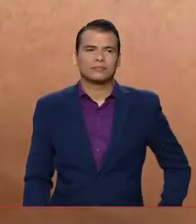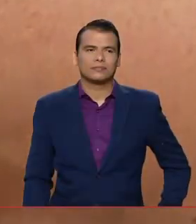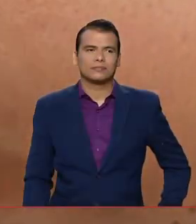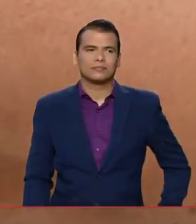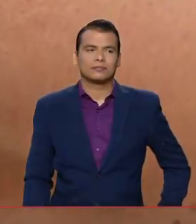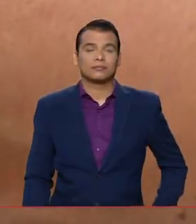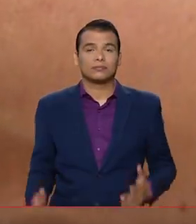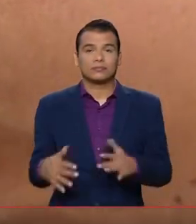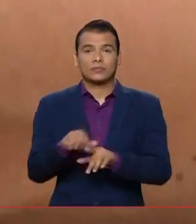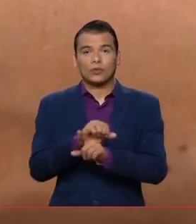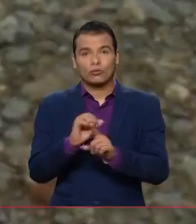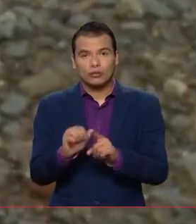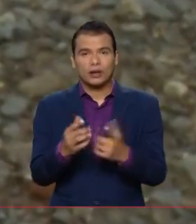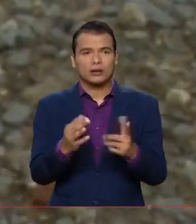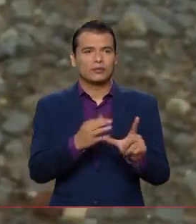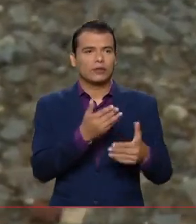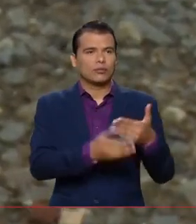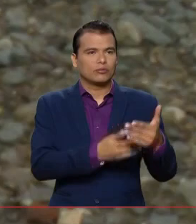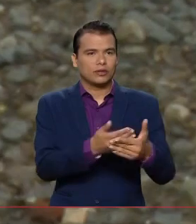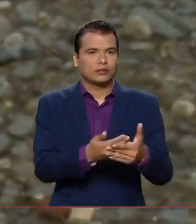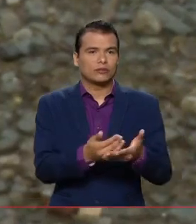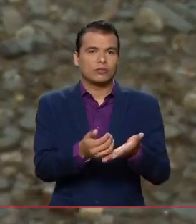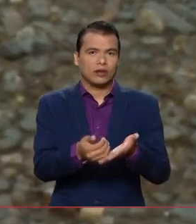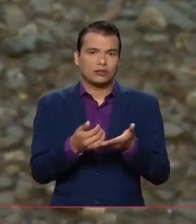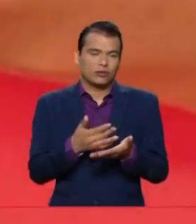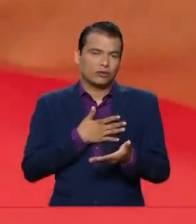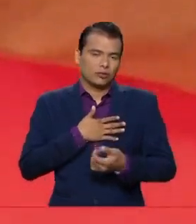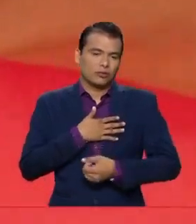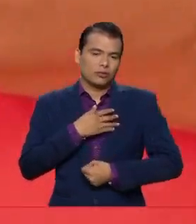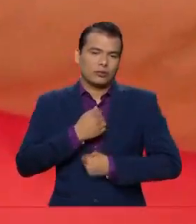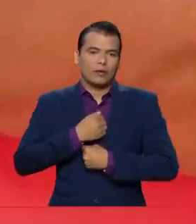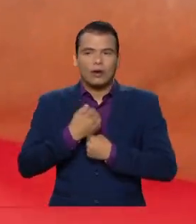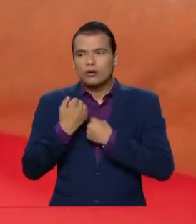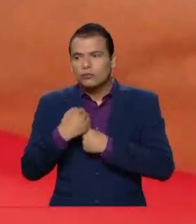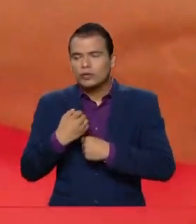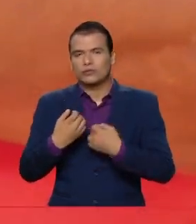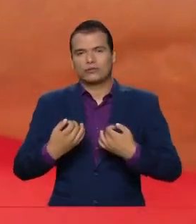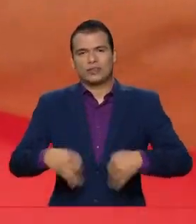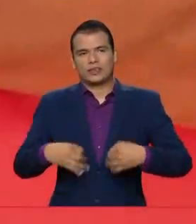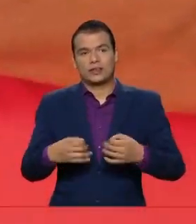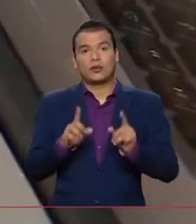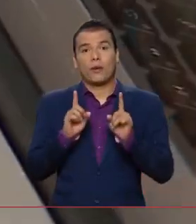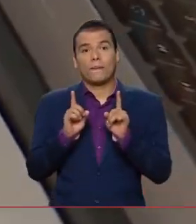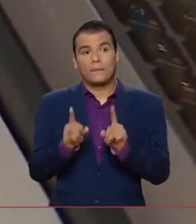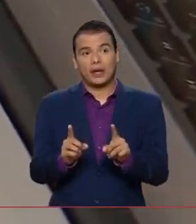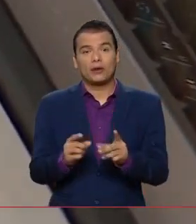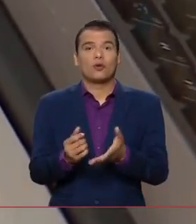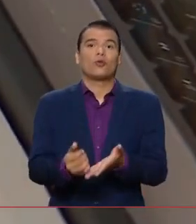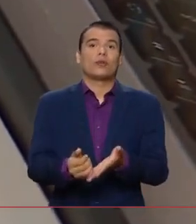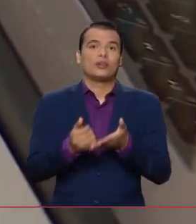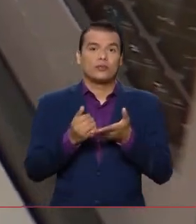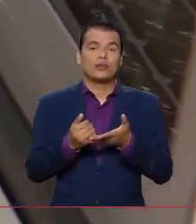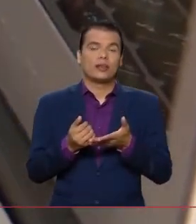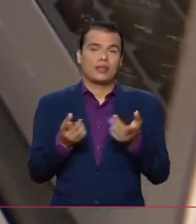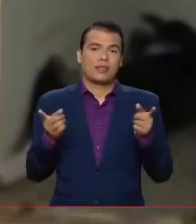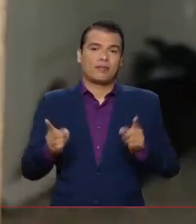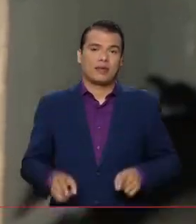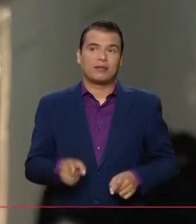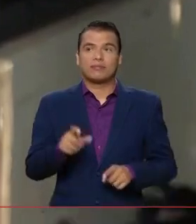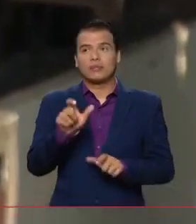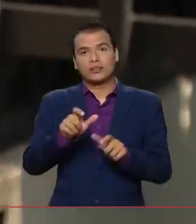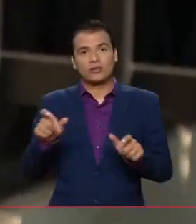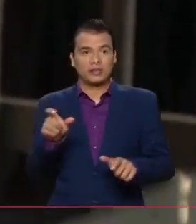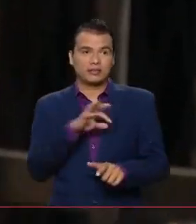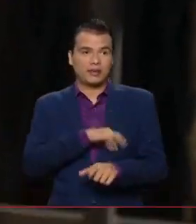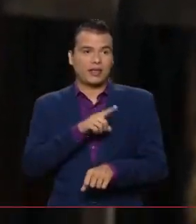Esas plataformas no solamente simplifican la vida de quienes requieren solicitar productos o servicios, también impulsan el crecimiento de aquellos que los ofrecen, como es el